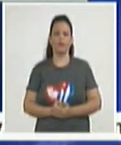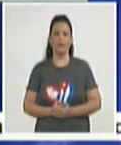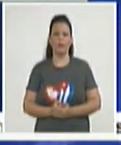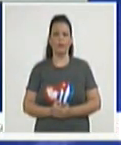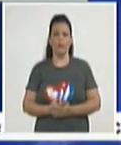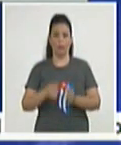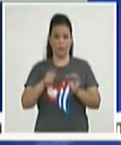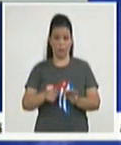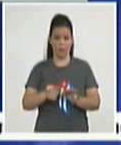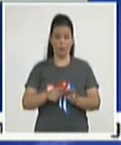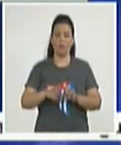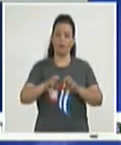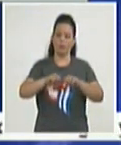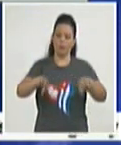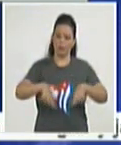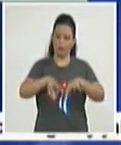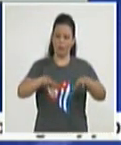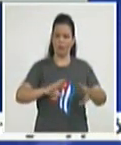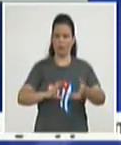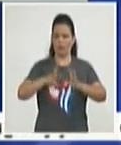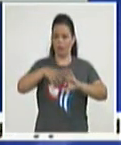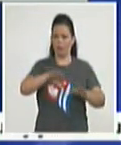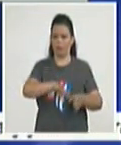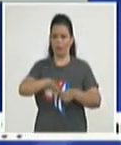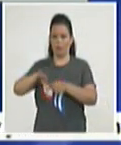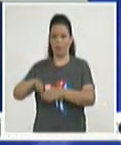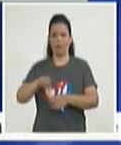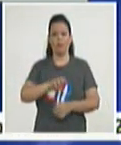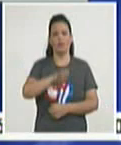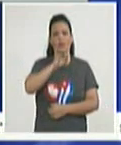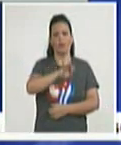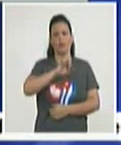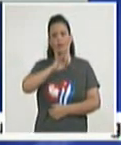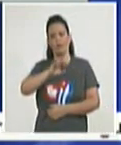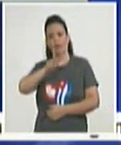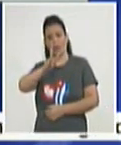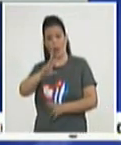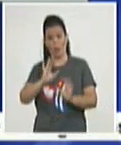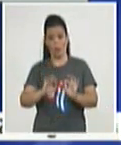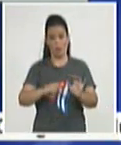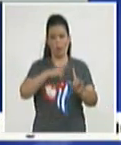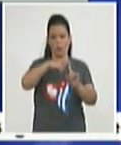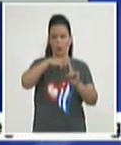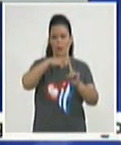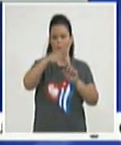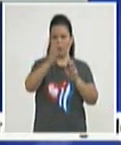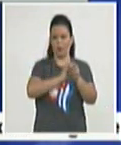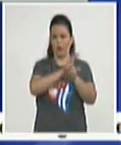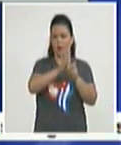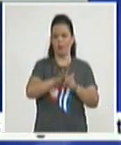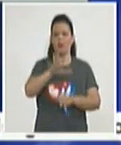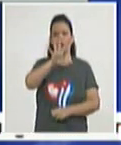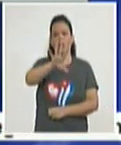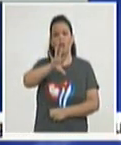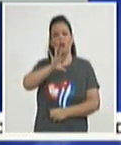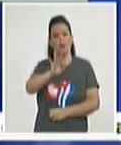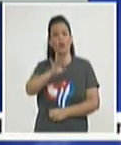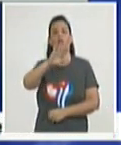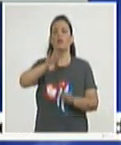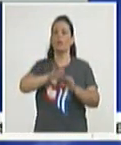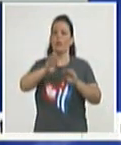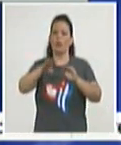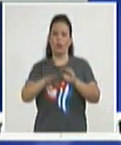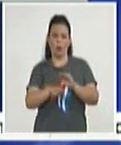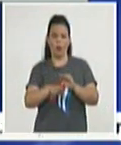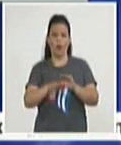escenario epidemiológico, 772 casos autóctonos en esta jornada, 58 menos en relación